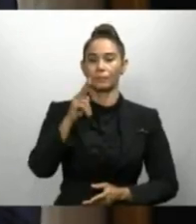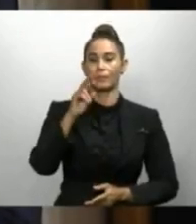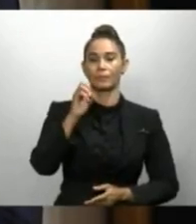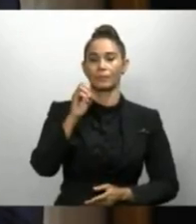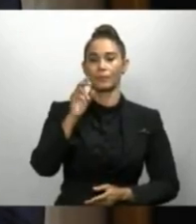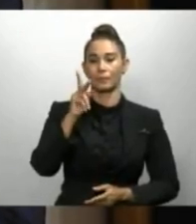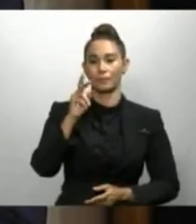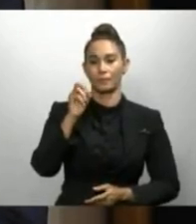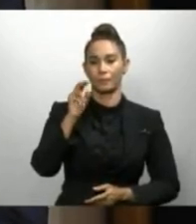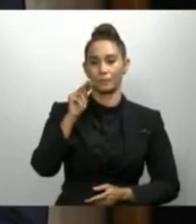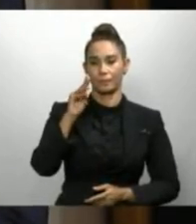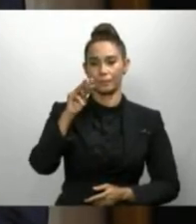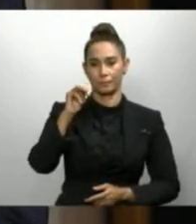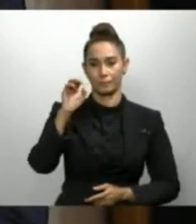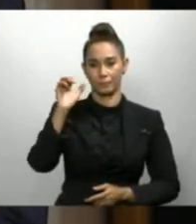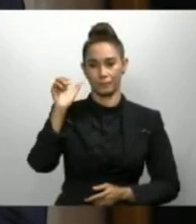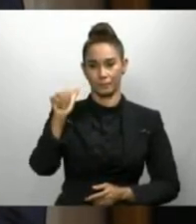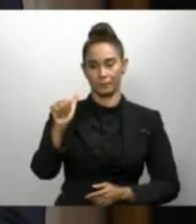propanoma,